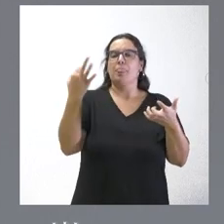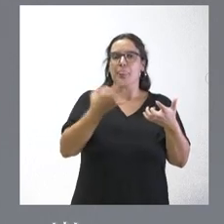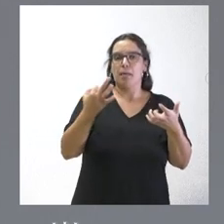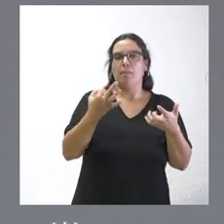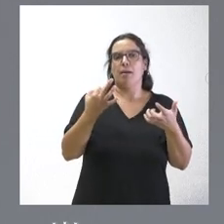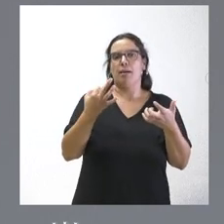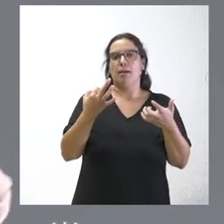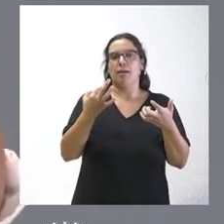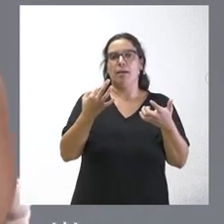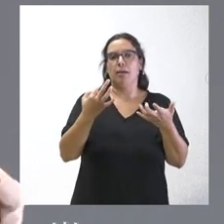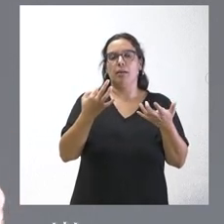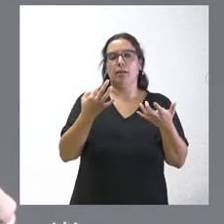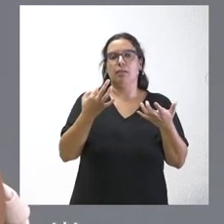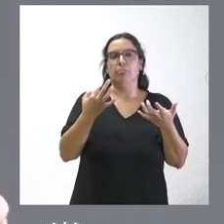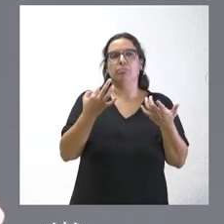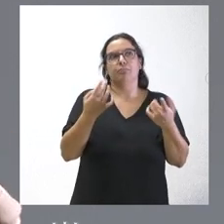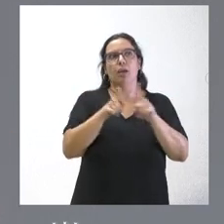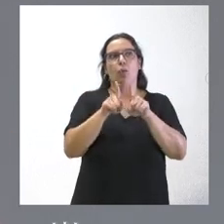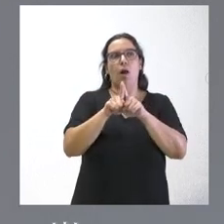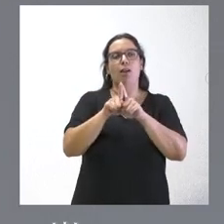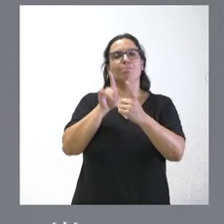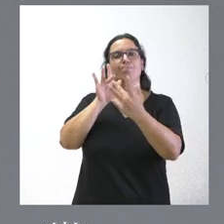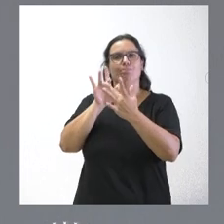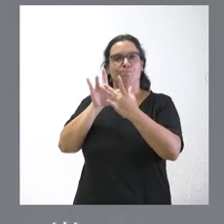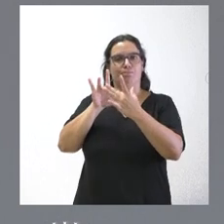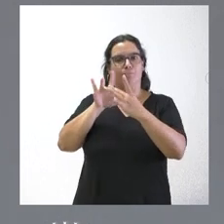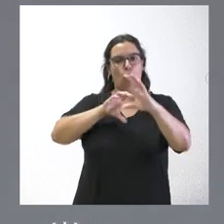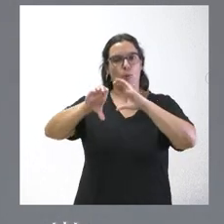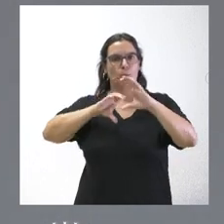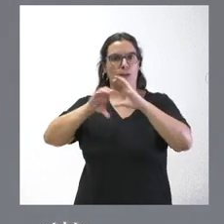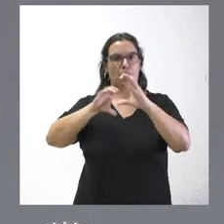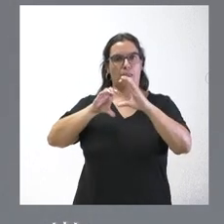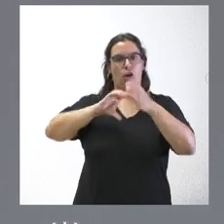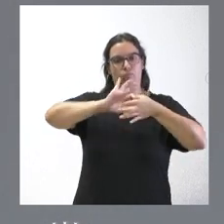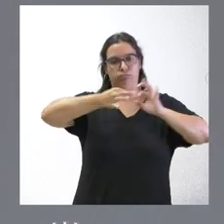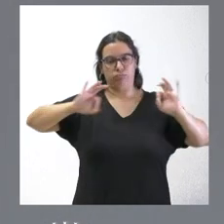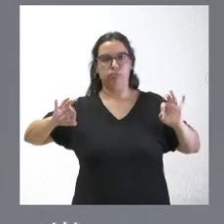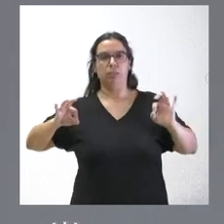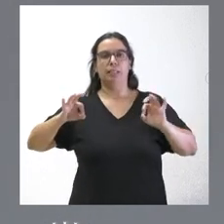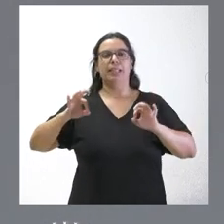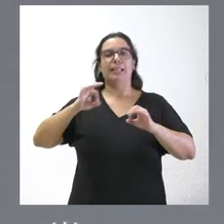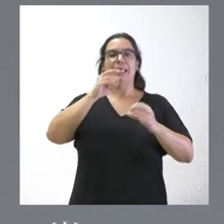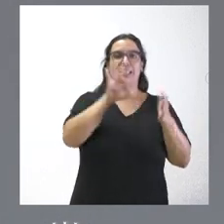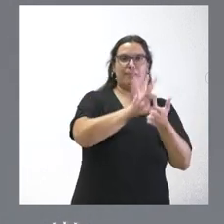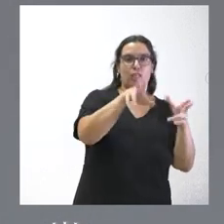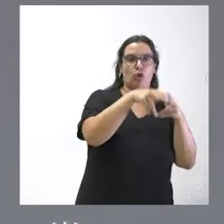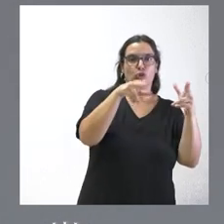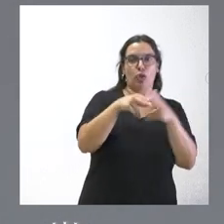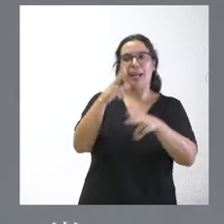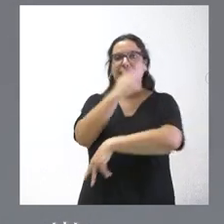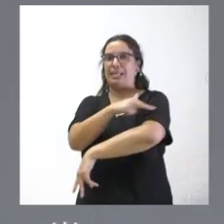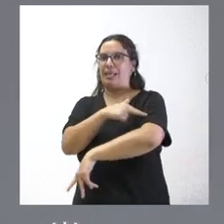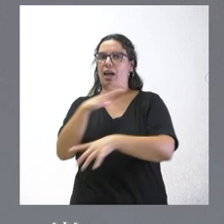esa ese enlace esa comunicación entre sanidad entre los servicios sociales como no puede